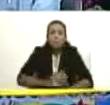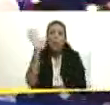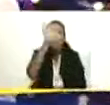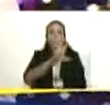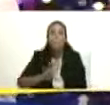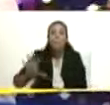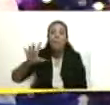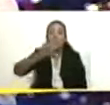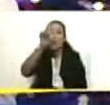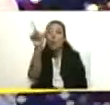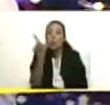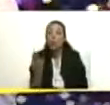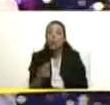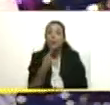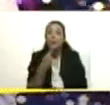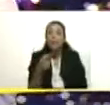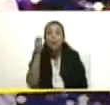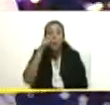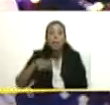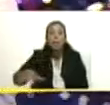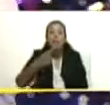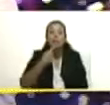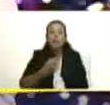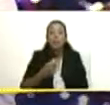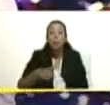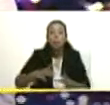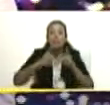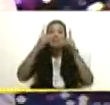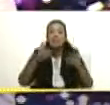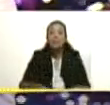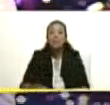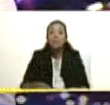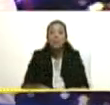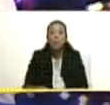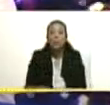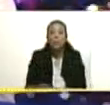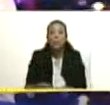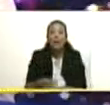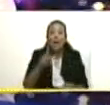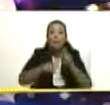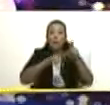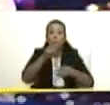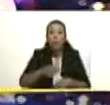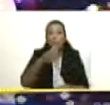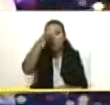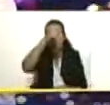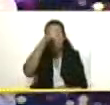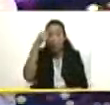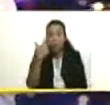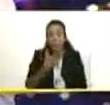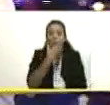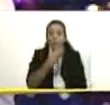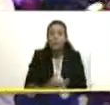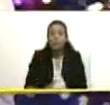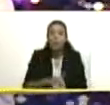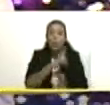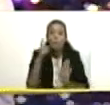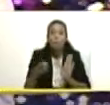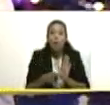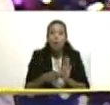mostré, decretado por el pueblo en el referéndum del domingo 3 de diciembre,